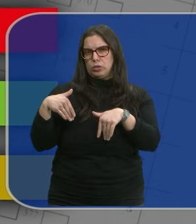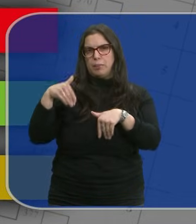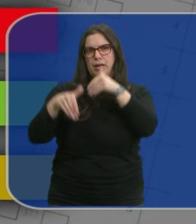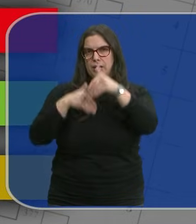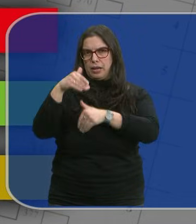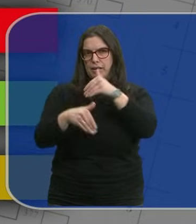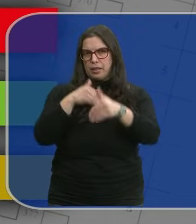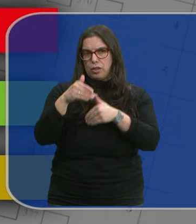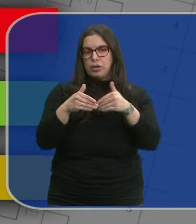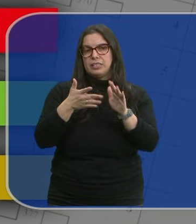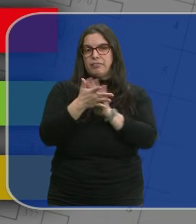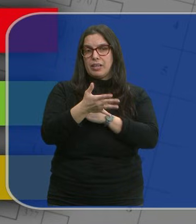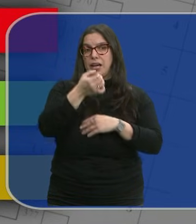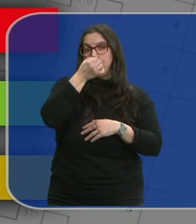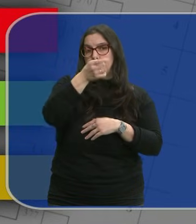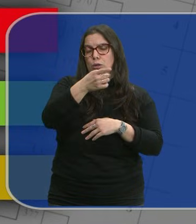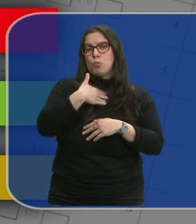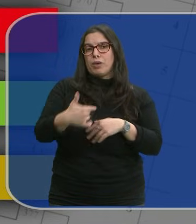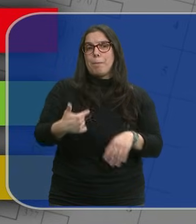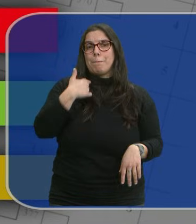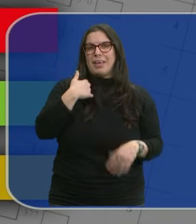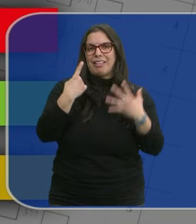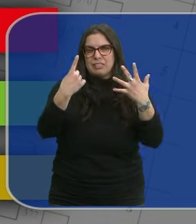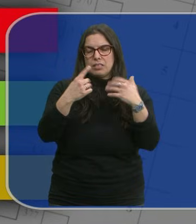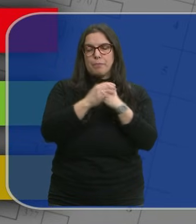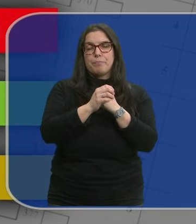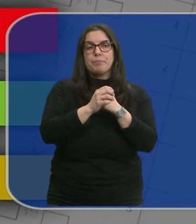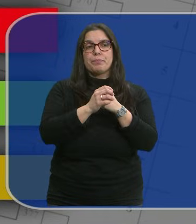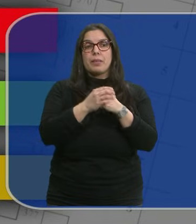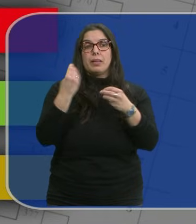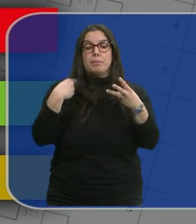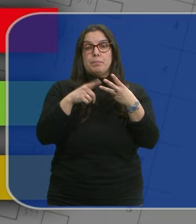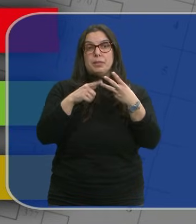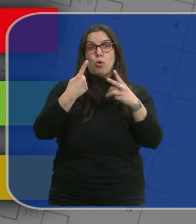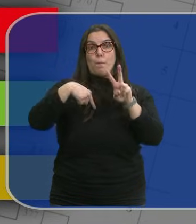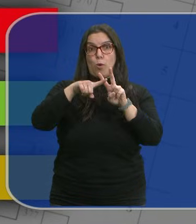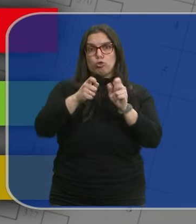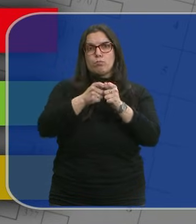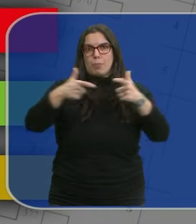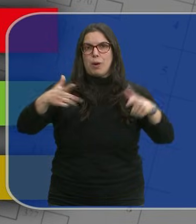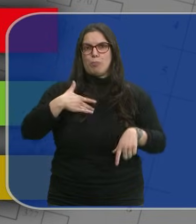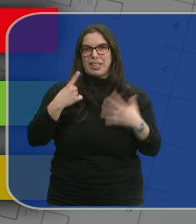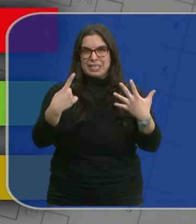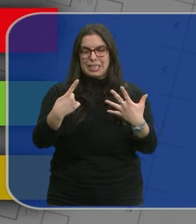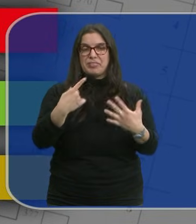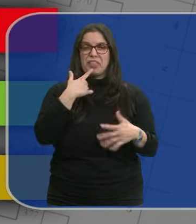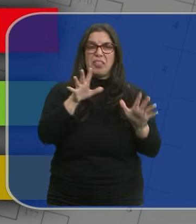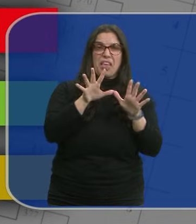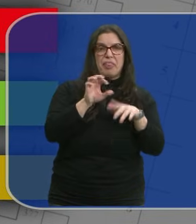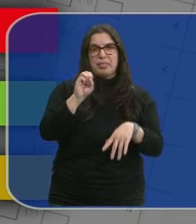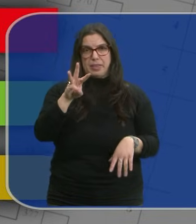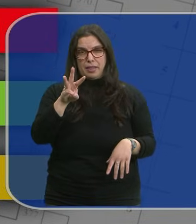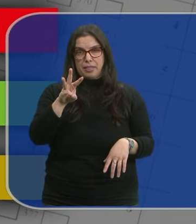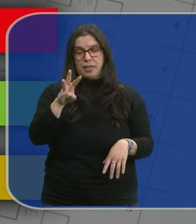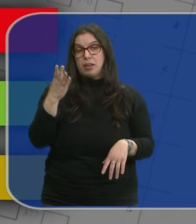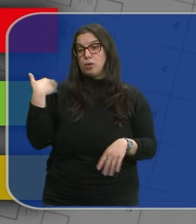2023. Es decir, los socialistas podrían perder 6 escaños, los mismos que podría ganar Vox. La encuesta les da entre 10 y 13,